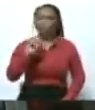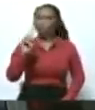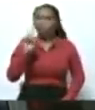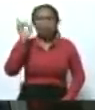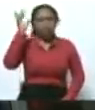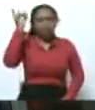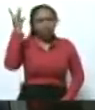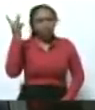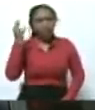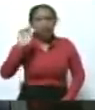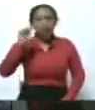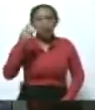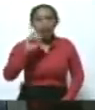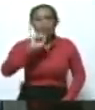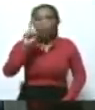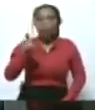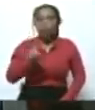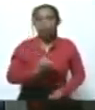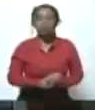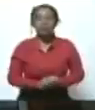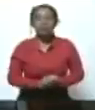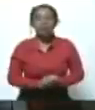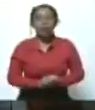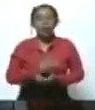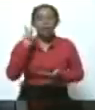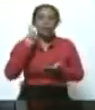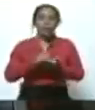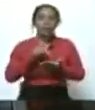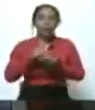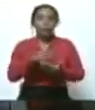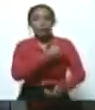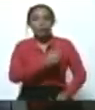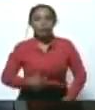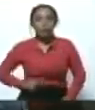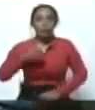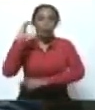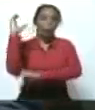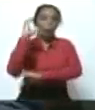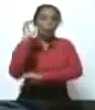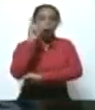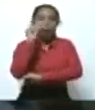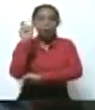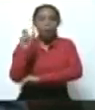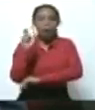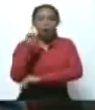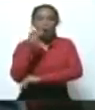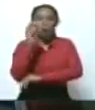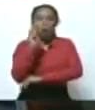segunda pregunta, el candidato presidencial de Colombia, el señor Gustavo Petro,